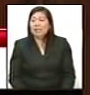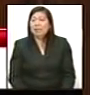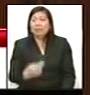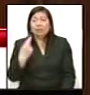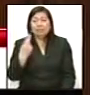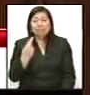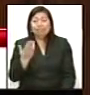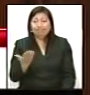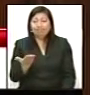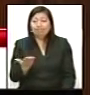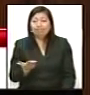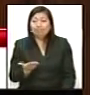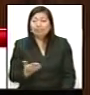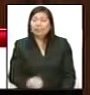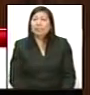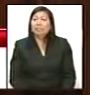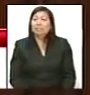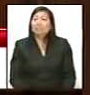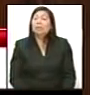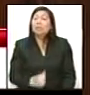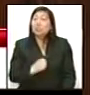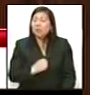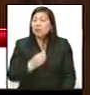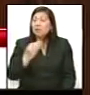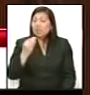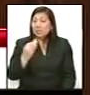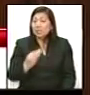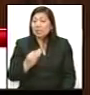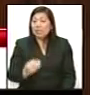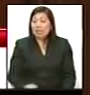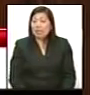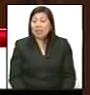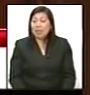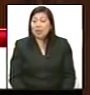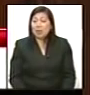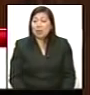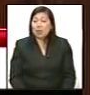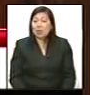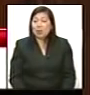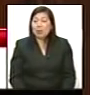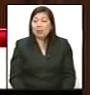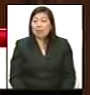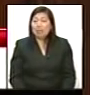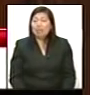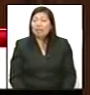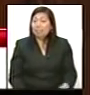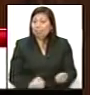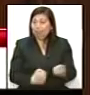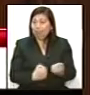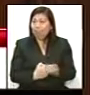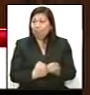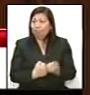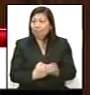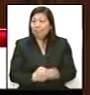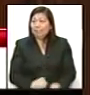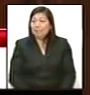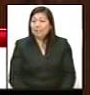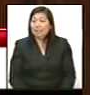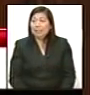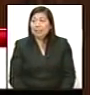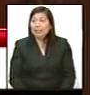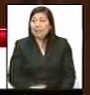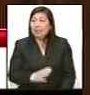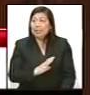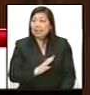razón, entonces, yo soy un convencido que esta acta de colaboración al